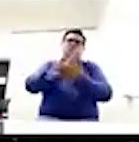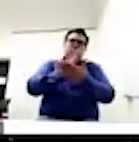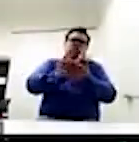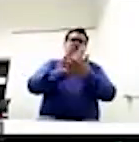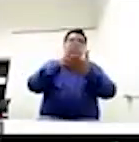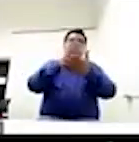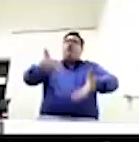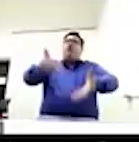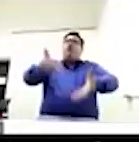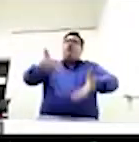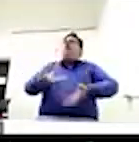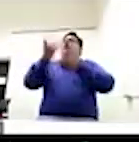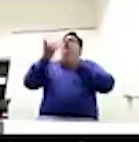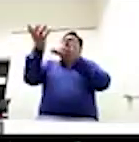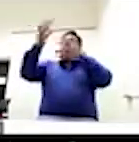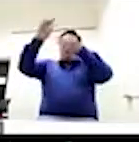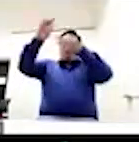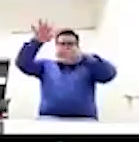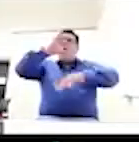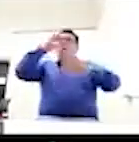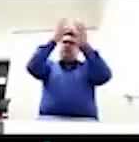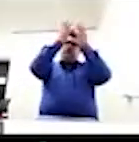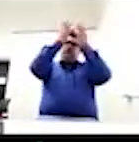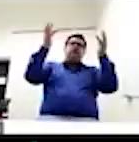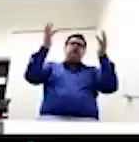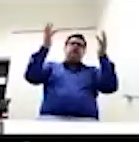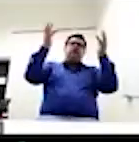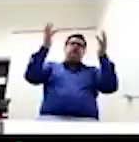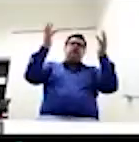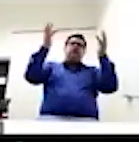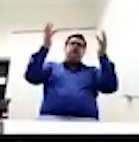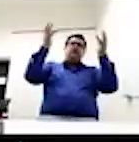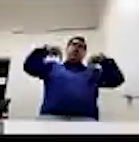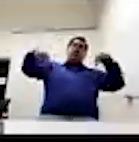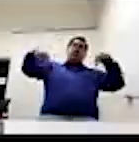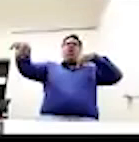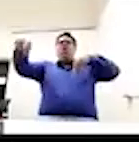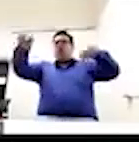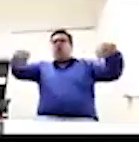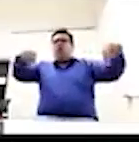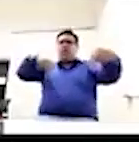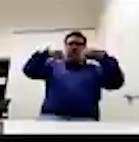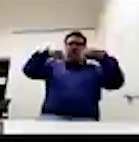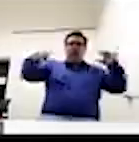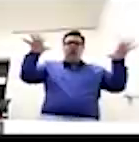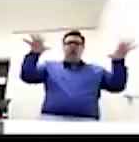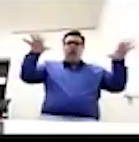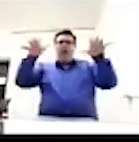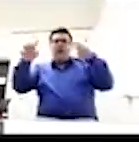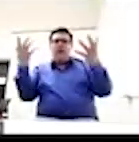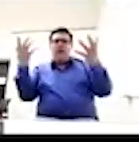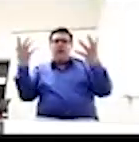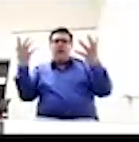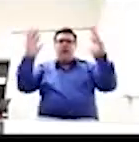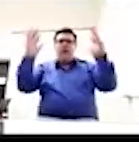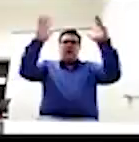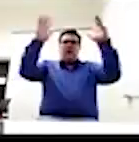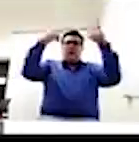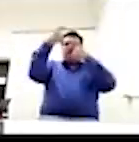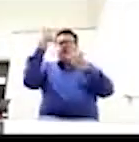cacique celebra un baile ritual para hacer conocer a la gente la mascota de sus hijas, el